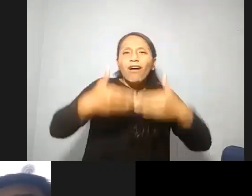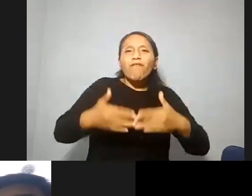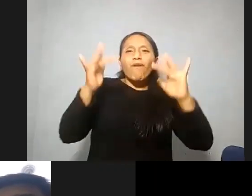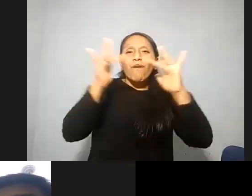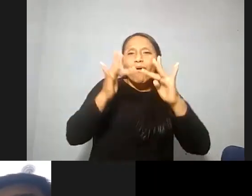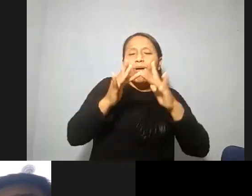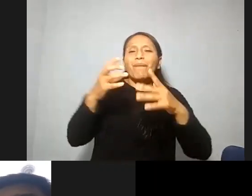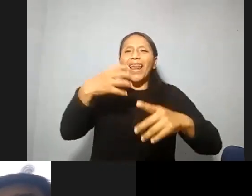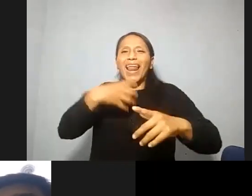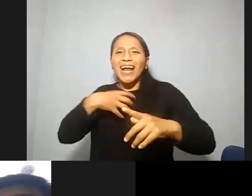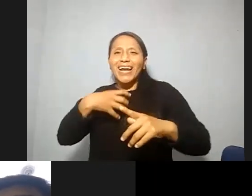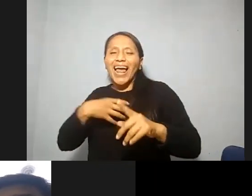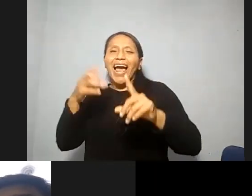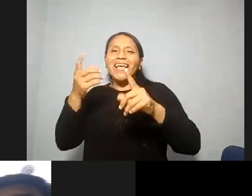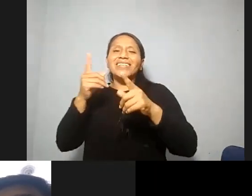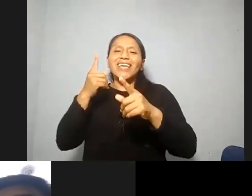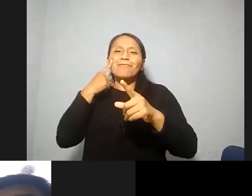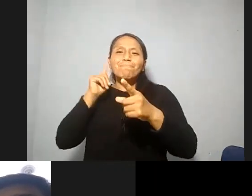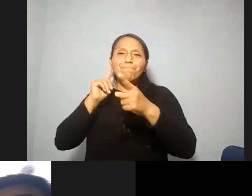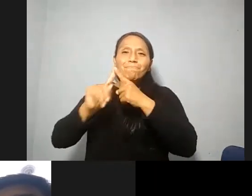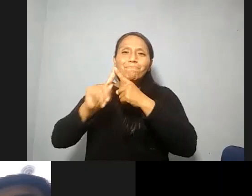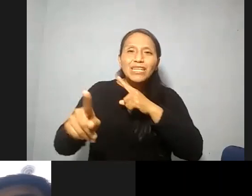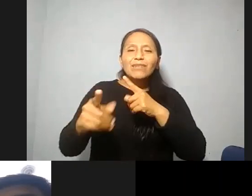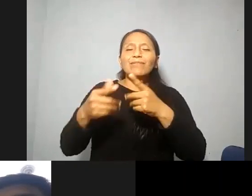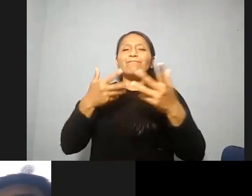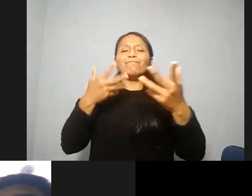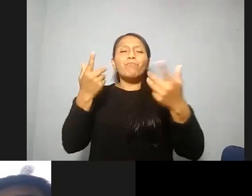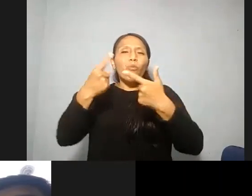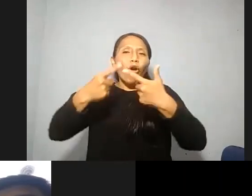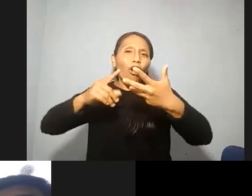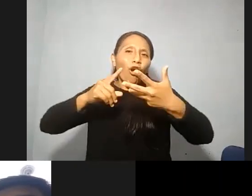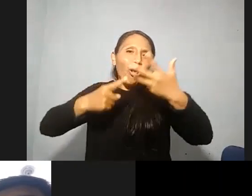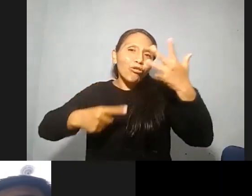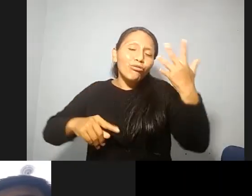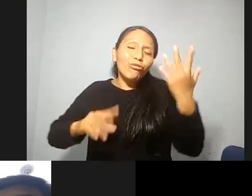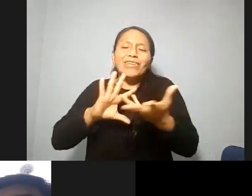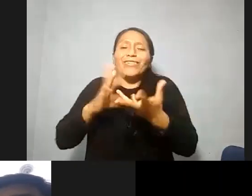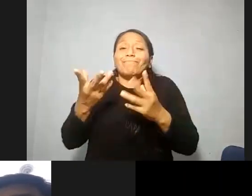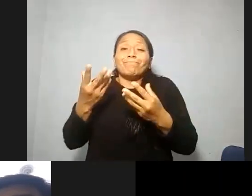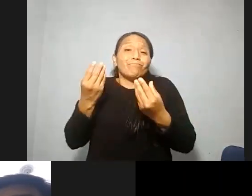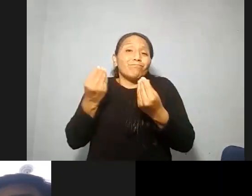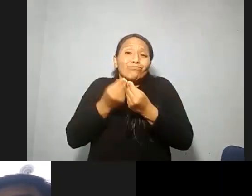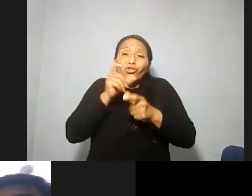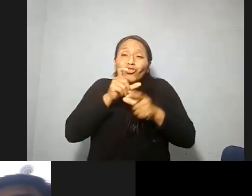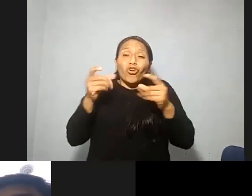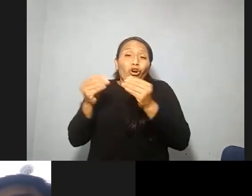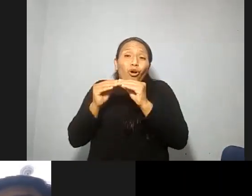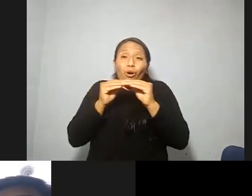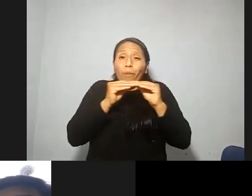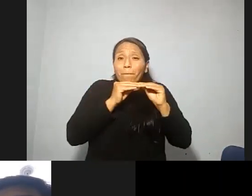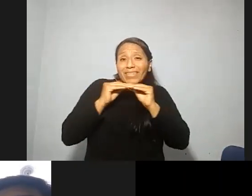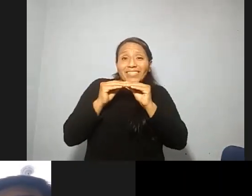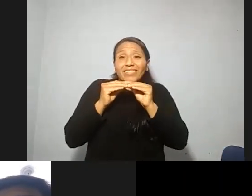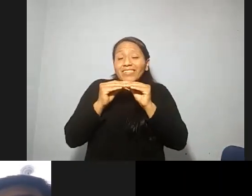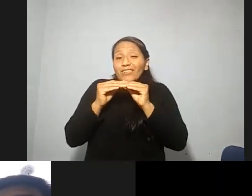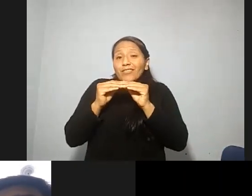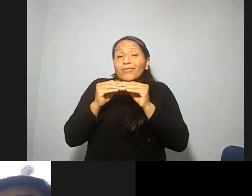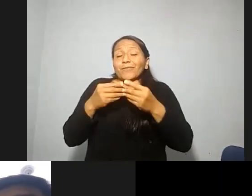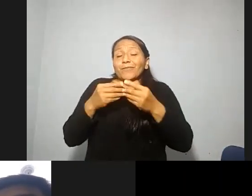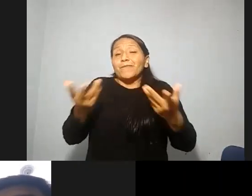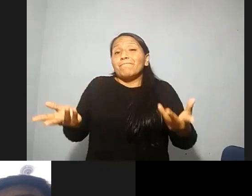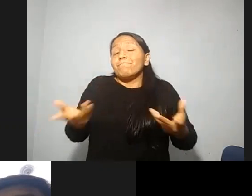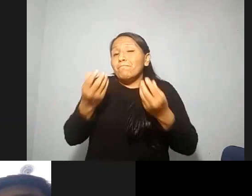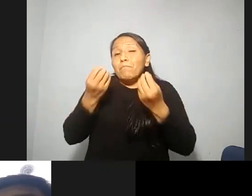clases online, y bueno, montones de cosas que han hecho que muchos de nuestros compañeros, ¿sí?,